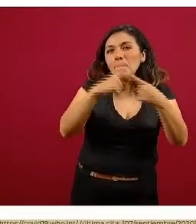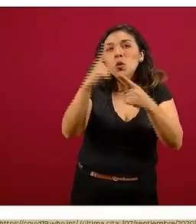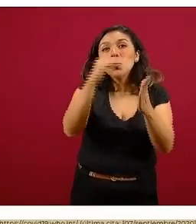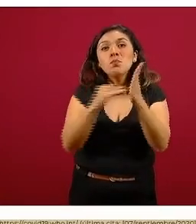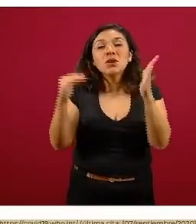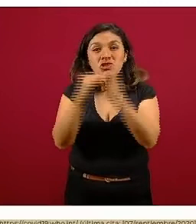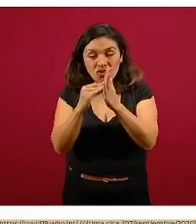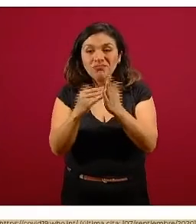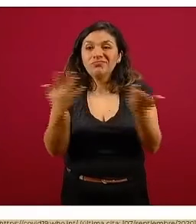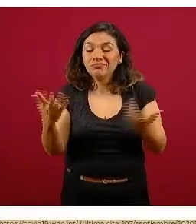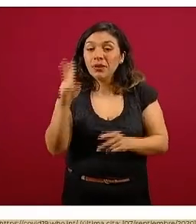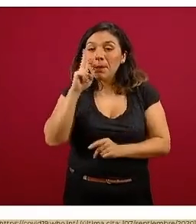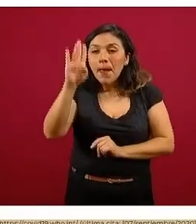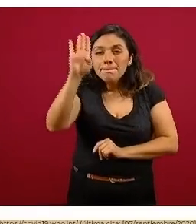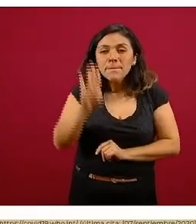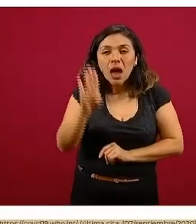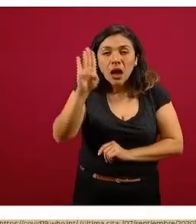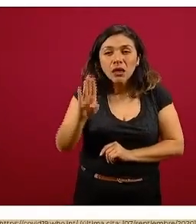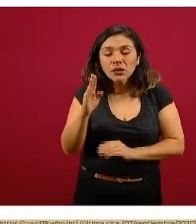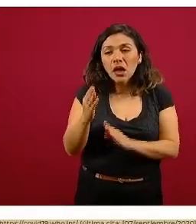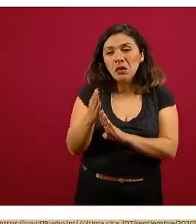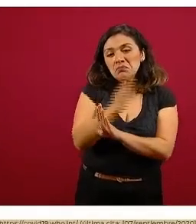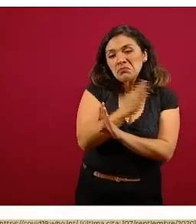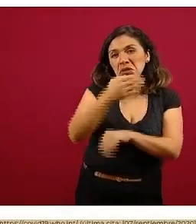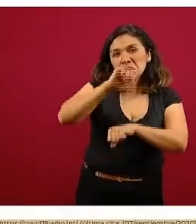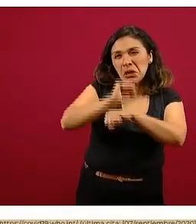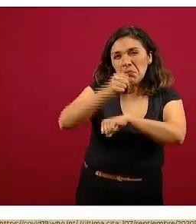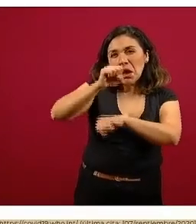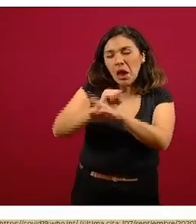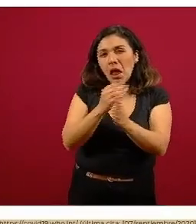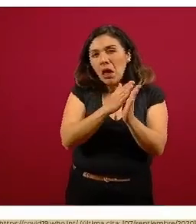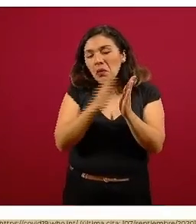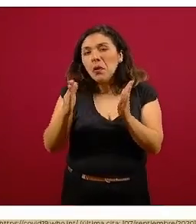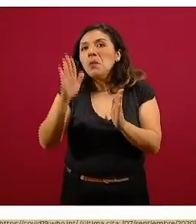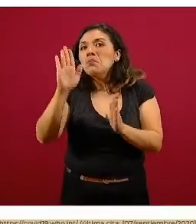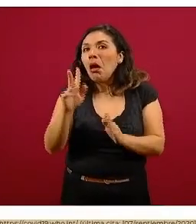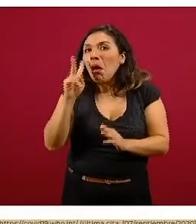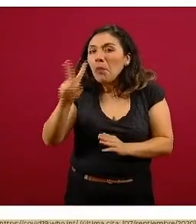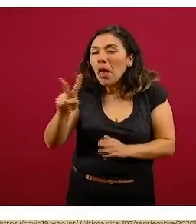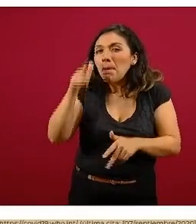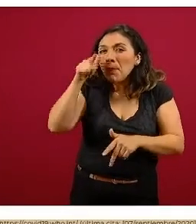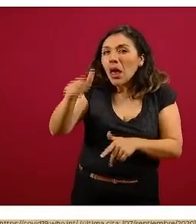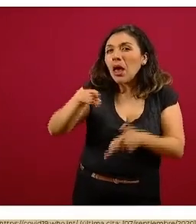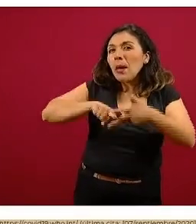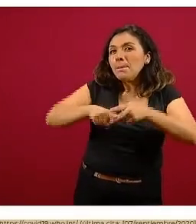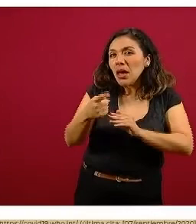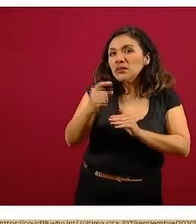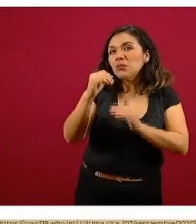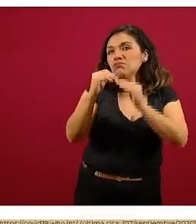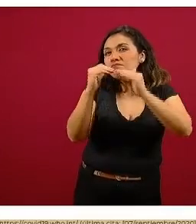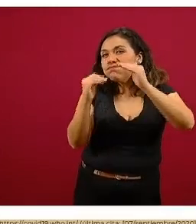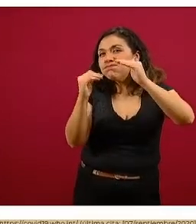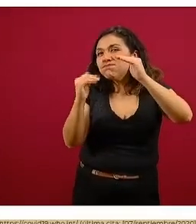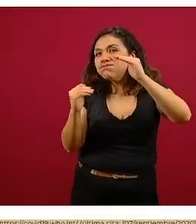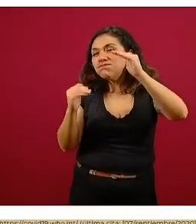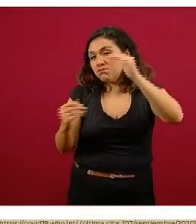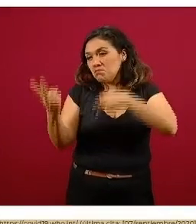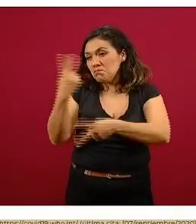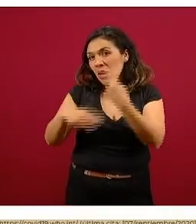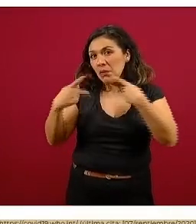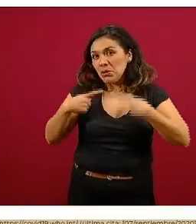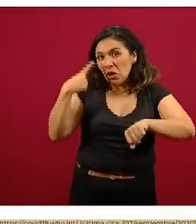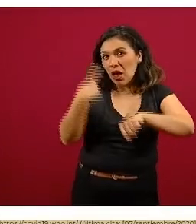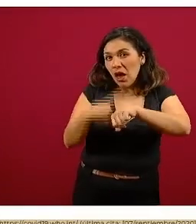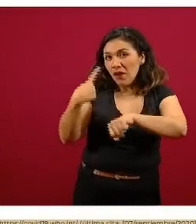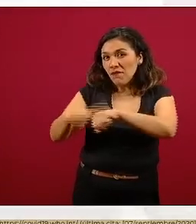anterior, y bueno, pareciera que en las últimas semanas Brasil hubiera tenido ya también una disminución en la presentación de sus casos,